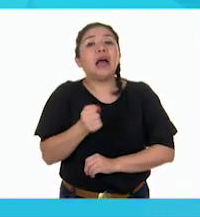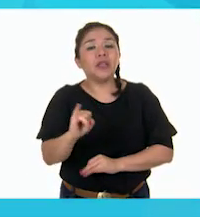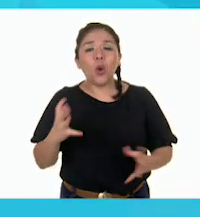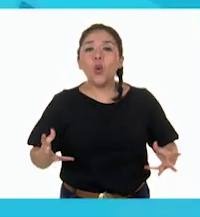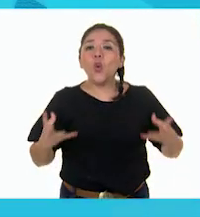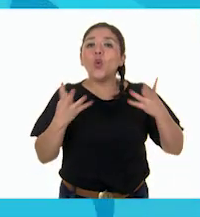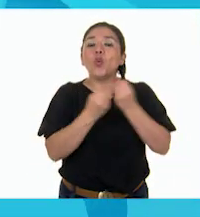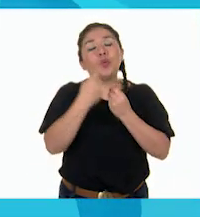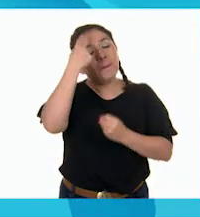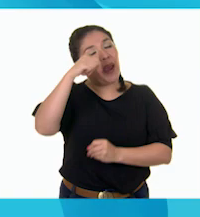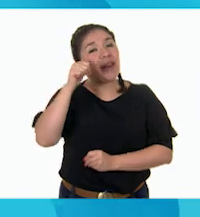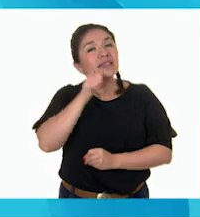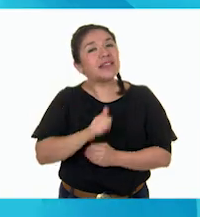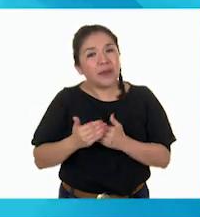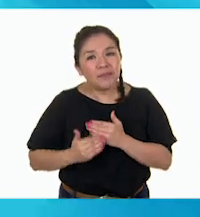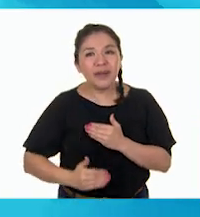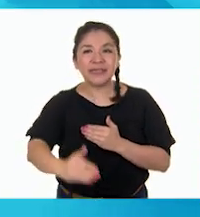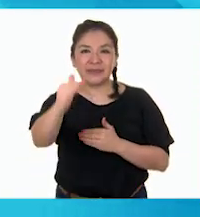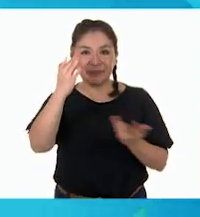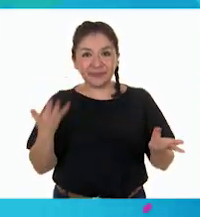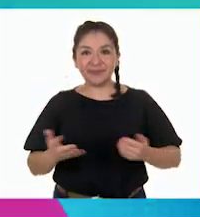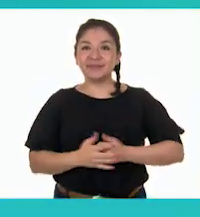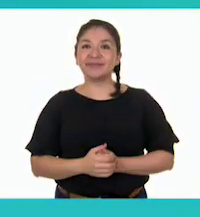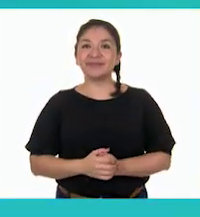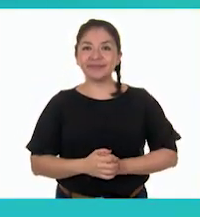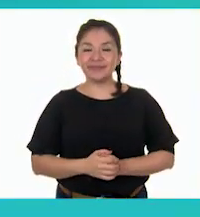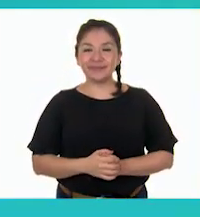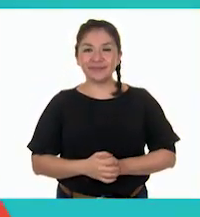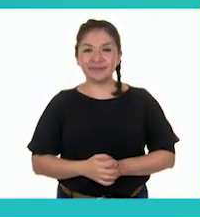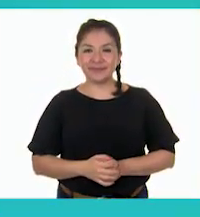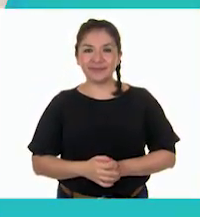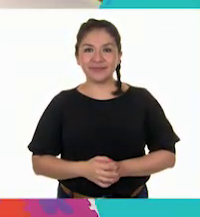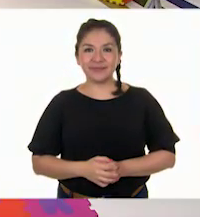corte para siempre. ¡Wow!